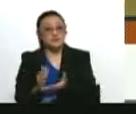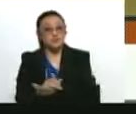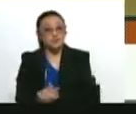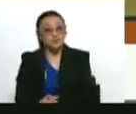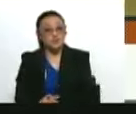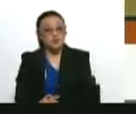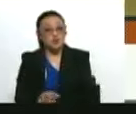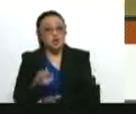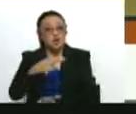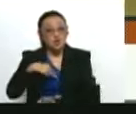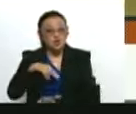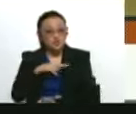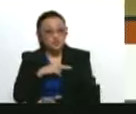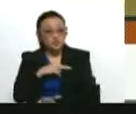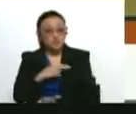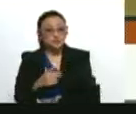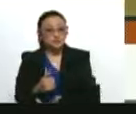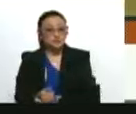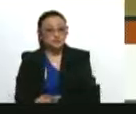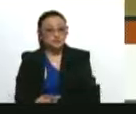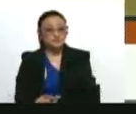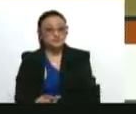aquí vivimos nosotros